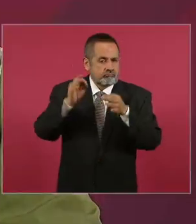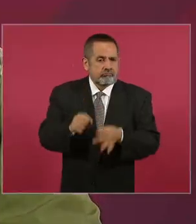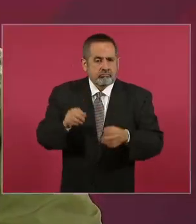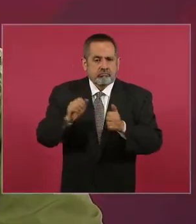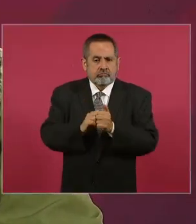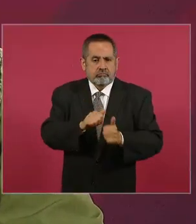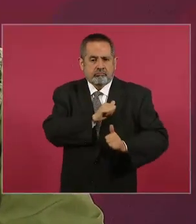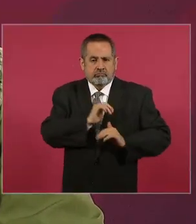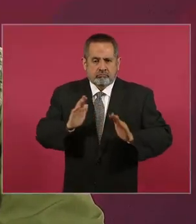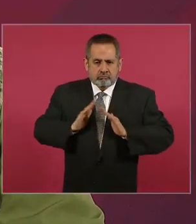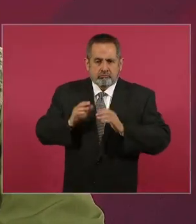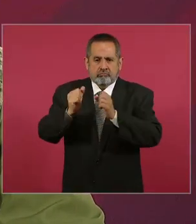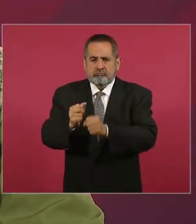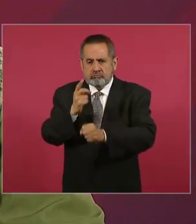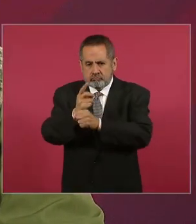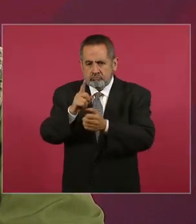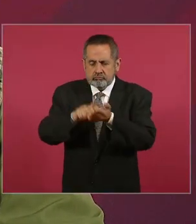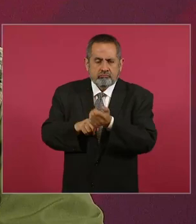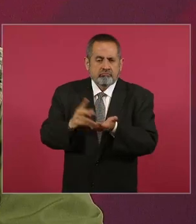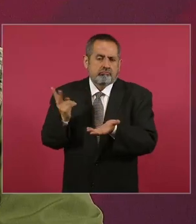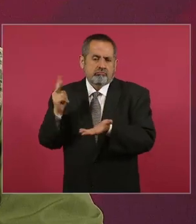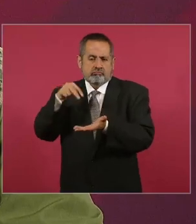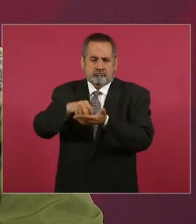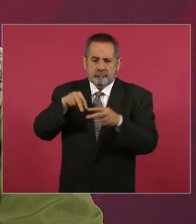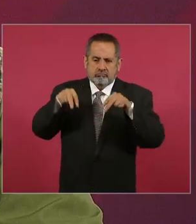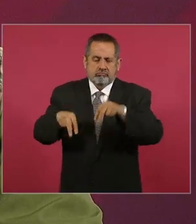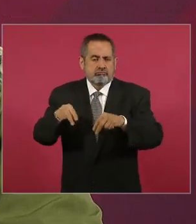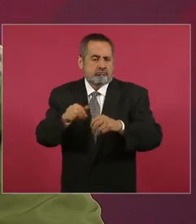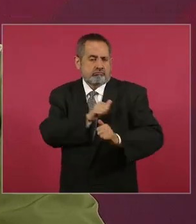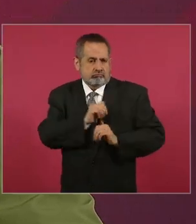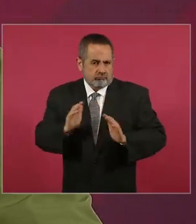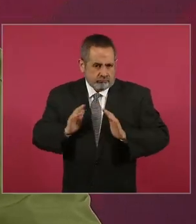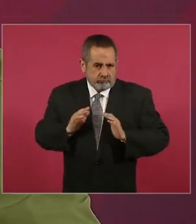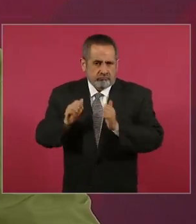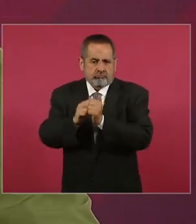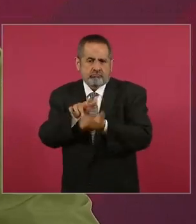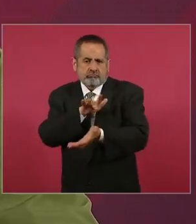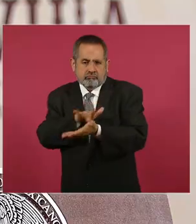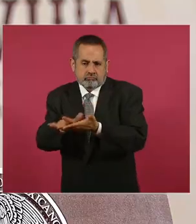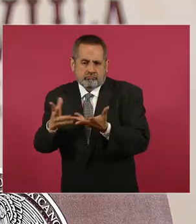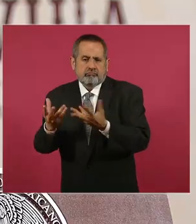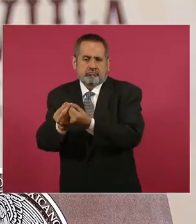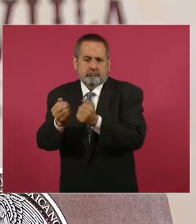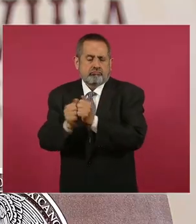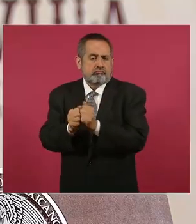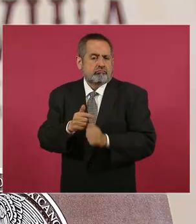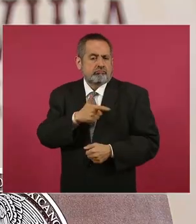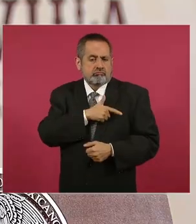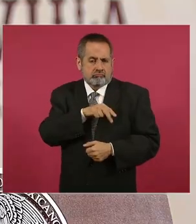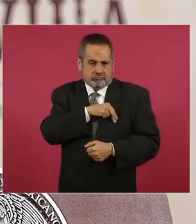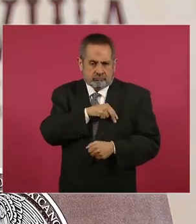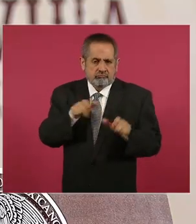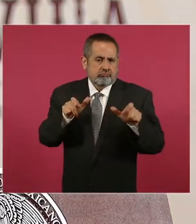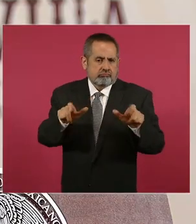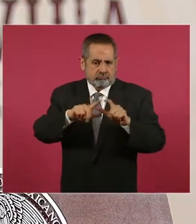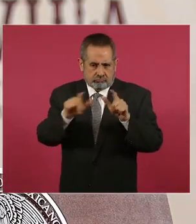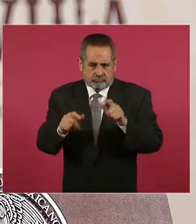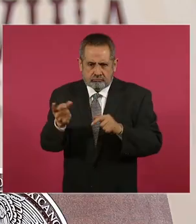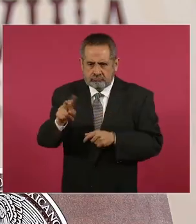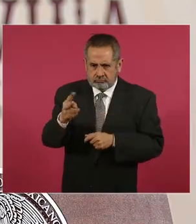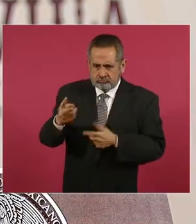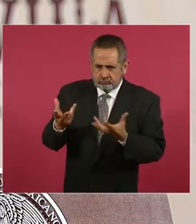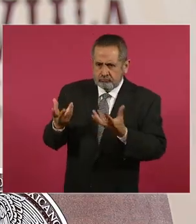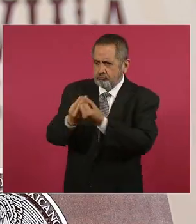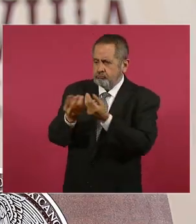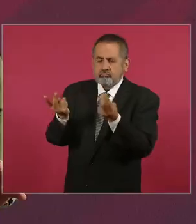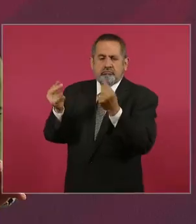puestos militares de seguridad donde se encuentra el ejército apoyado con la Guardia Nacional o viceversa, donde está